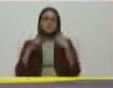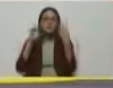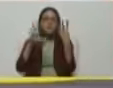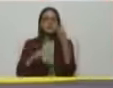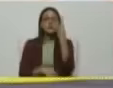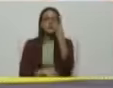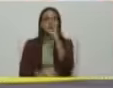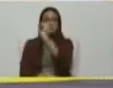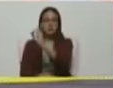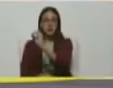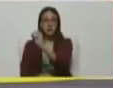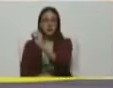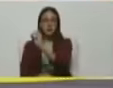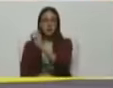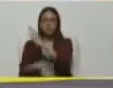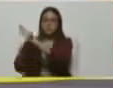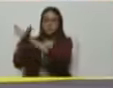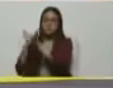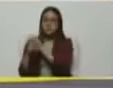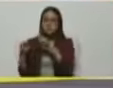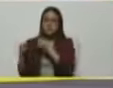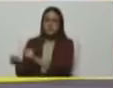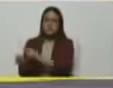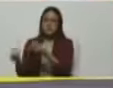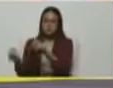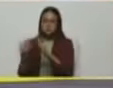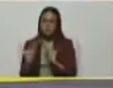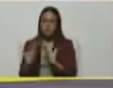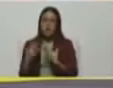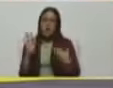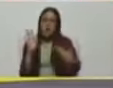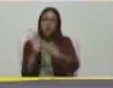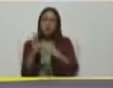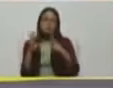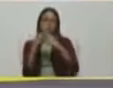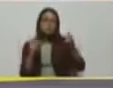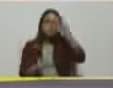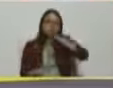930 sanciones contra todo el aparato